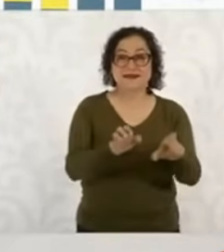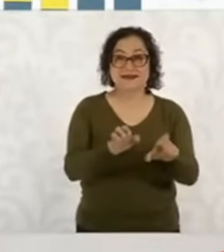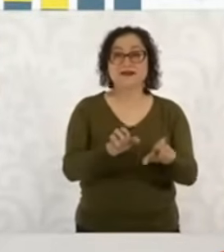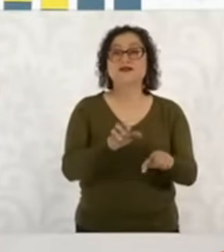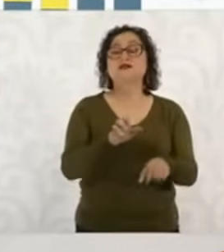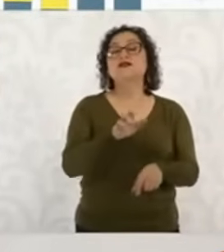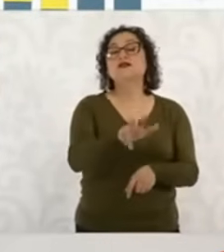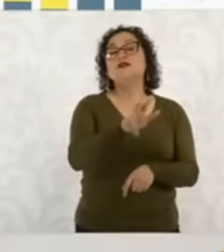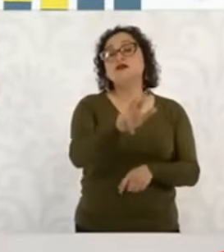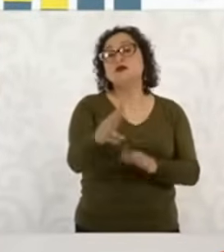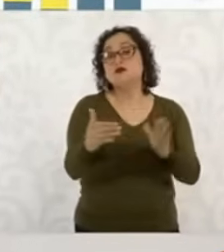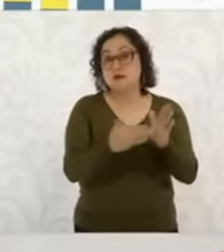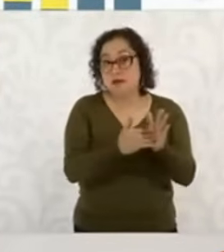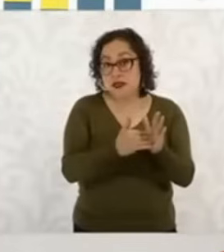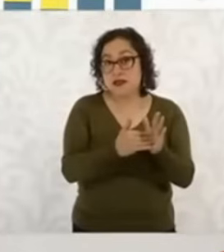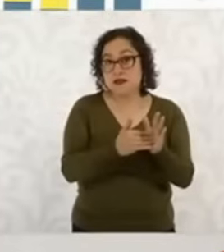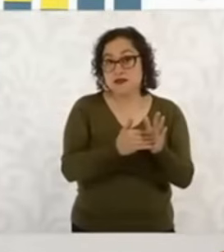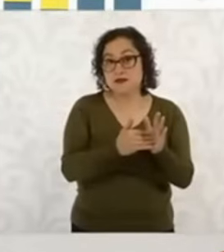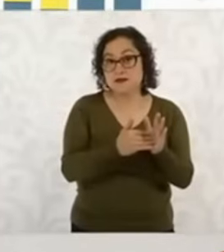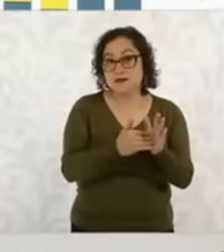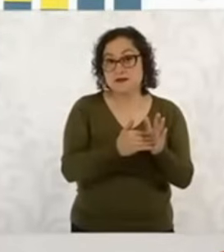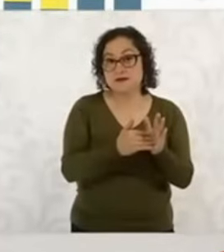718,000